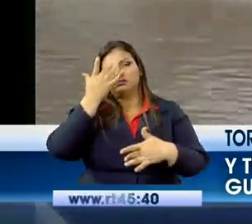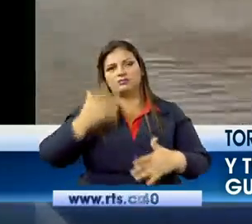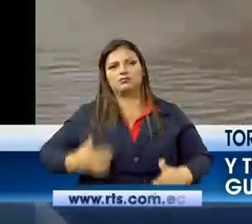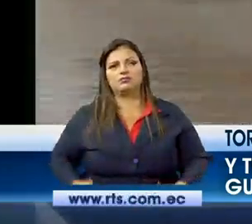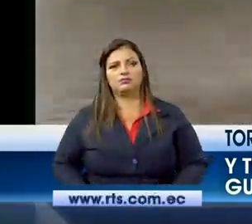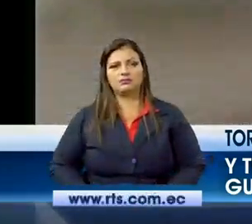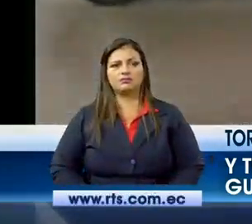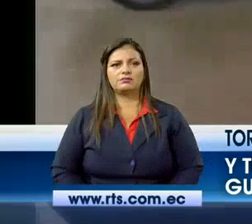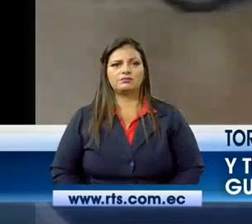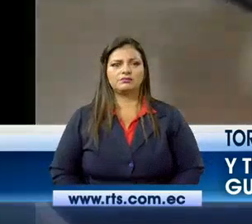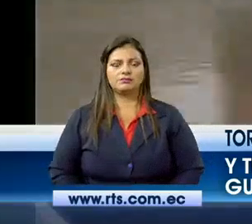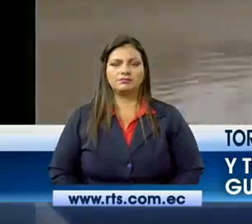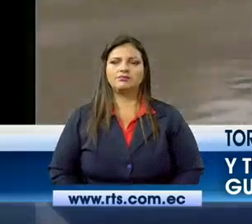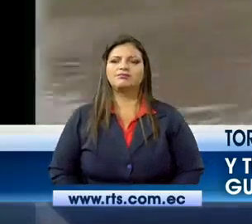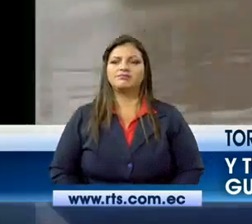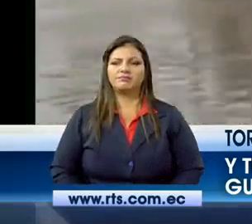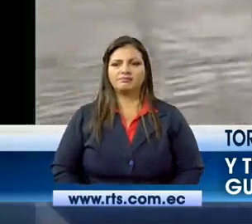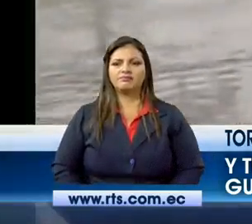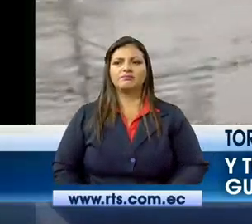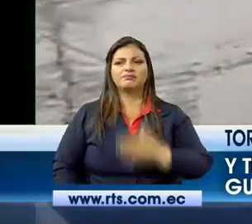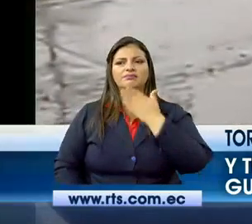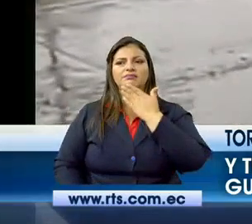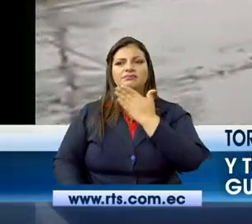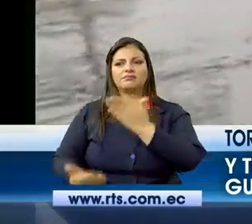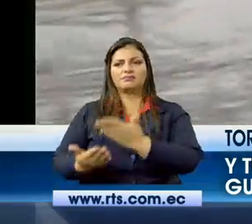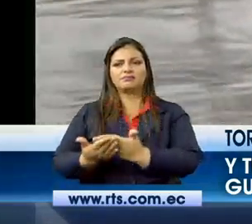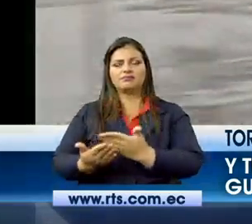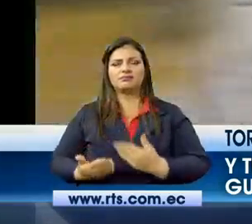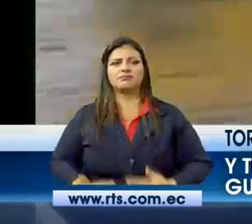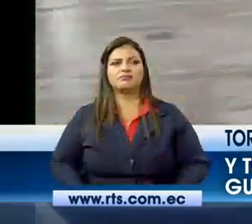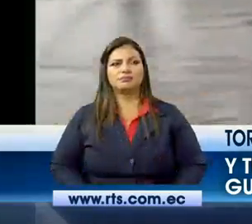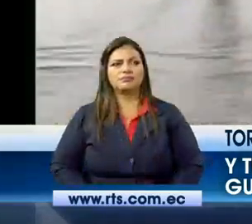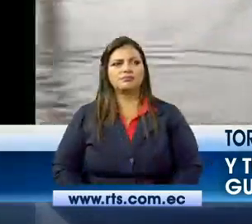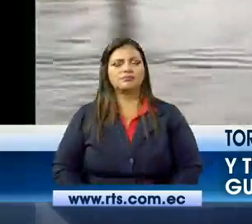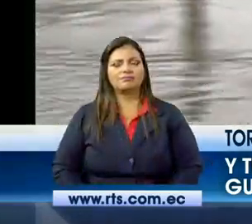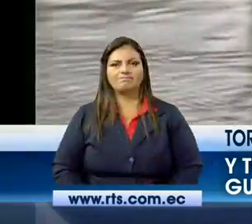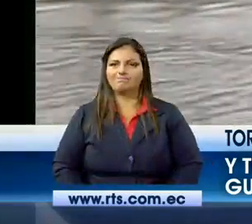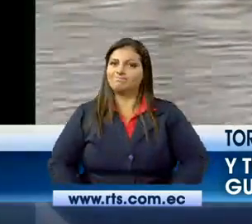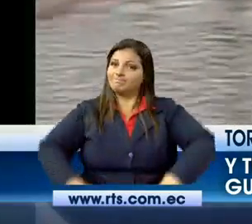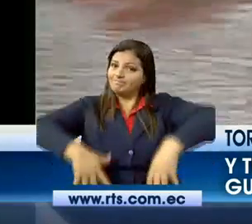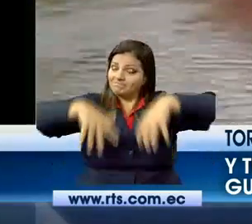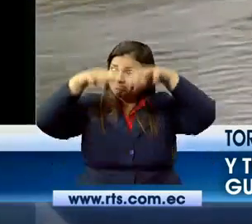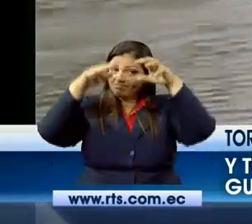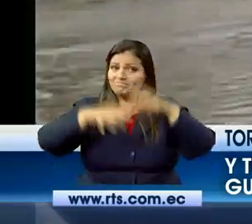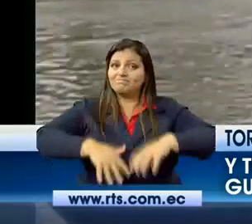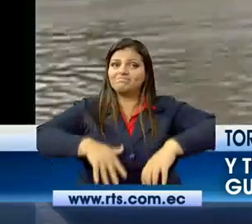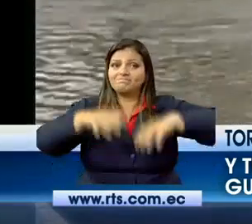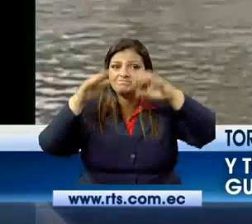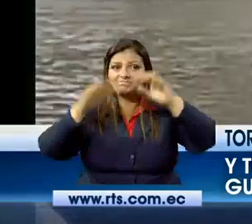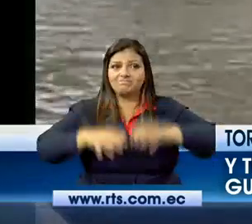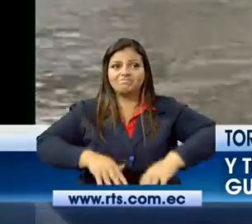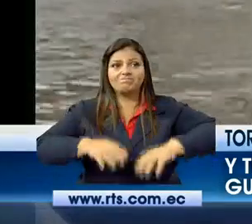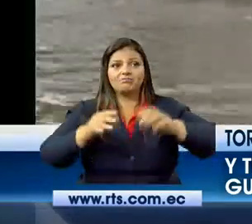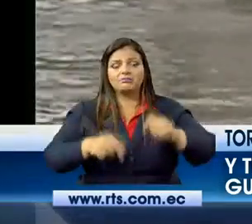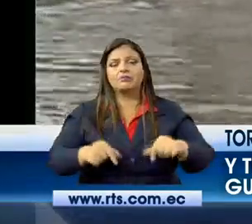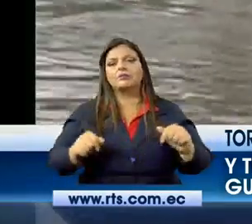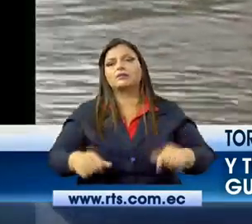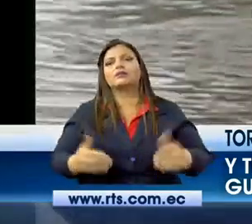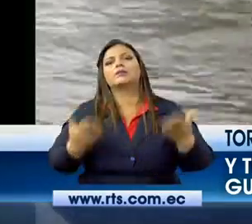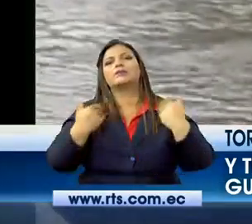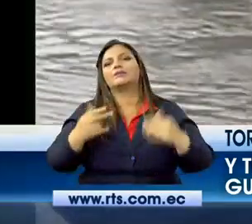invierno recién está empezando. Recién está empezando, nosotros nos encontramos aquí en la avenida Las Aguas,